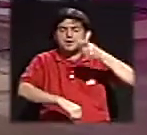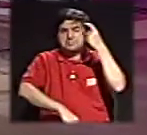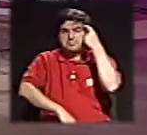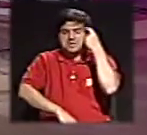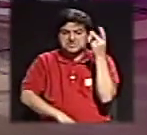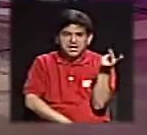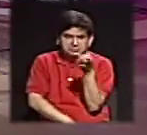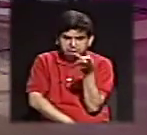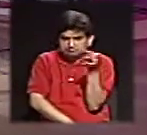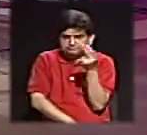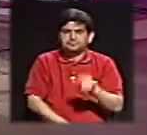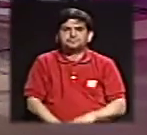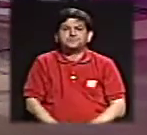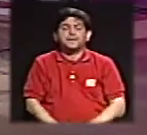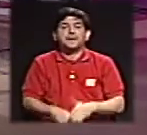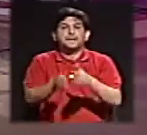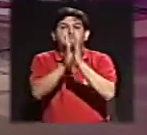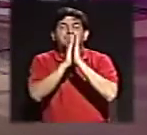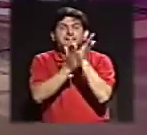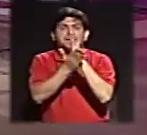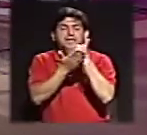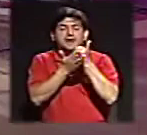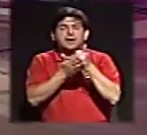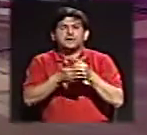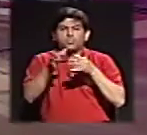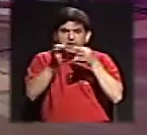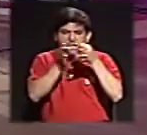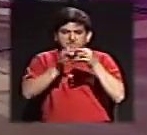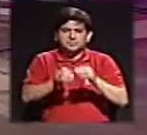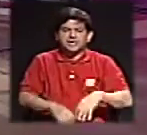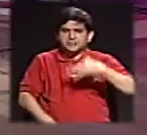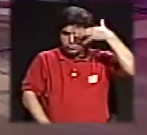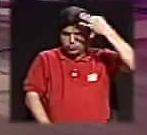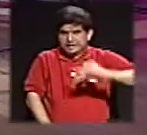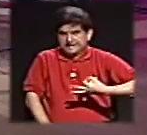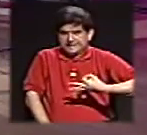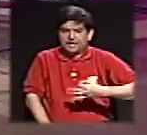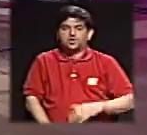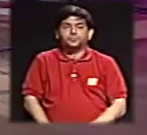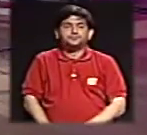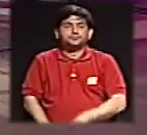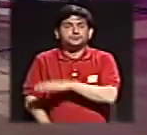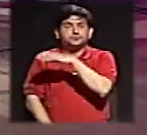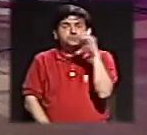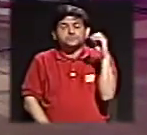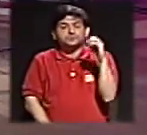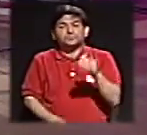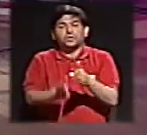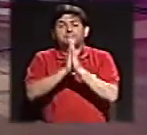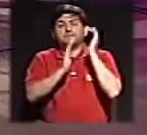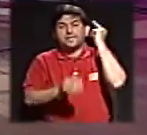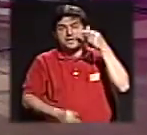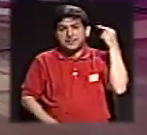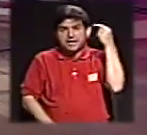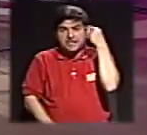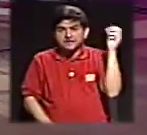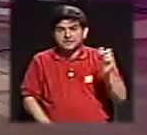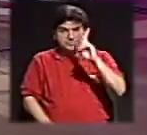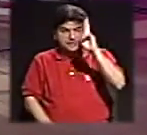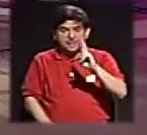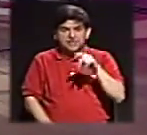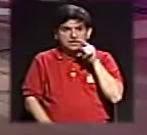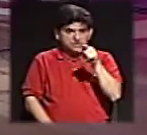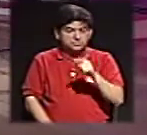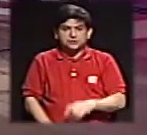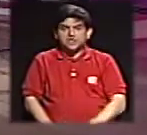va a llamar a las partes, va a pedir algunas ampliaciones de criterios, ¿verdad? Y le va a pedir al Estado, si el Estado costarricense